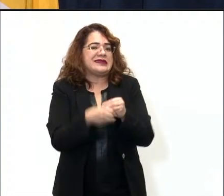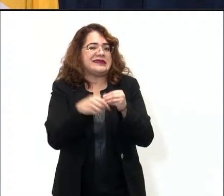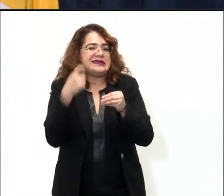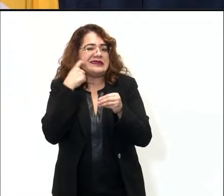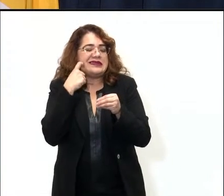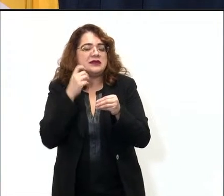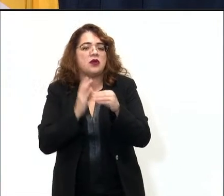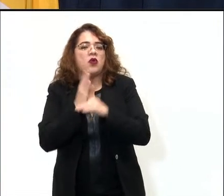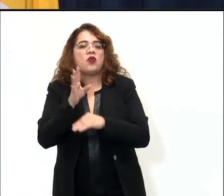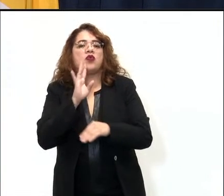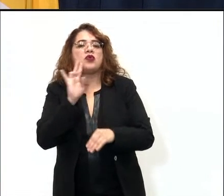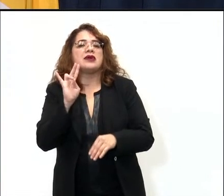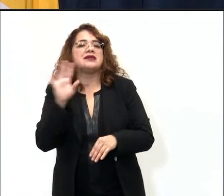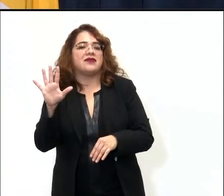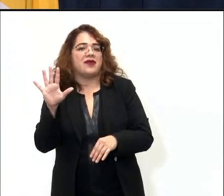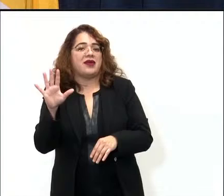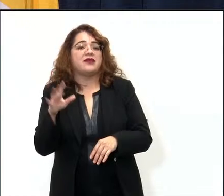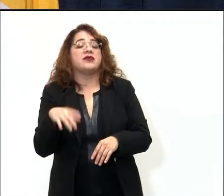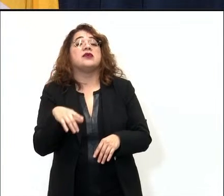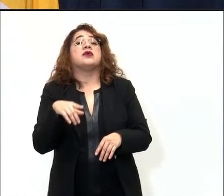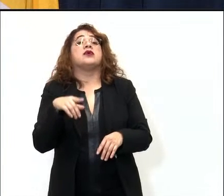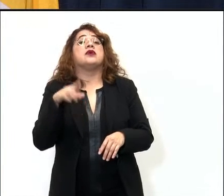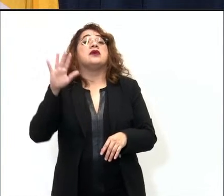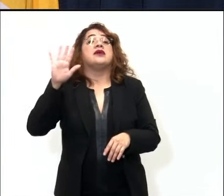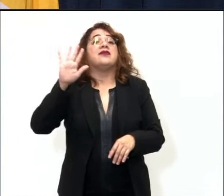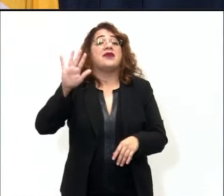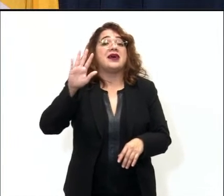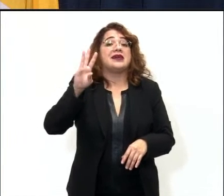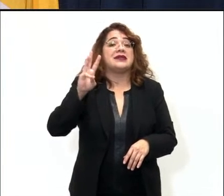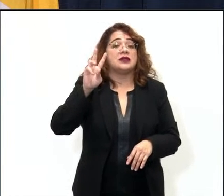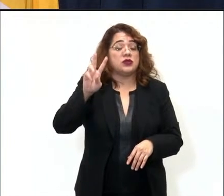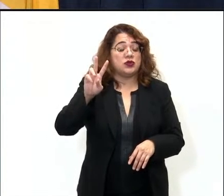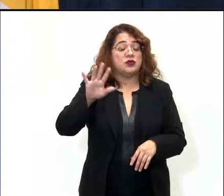por favor llame al área